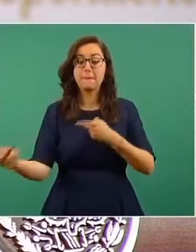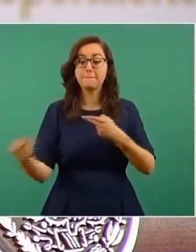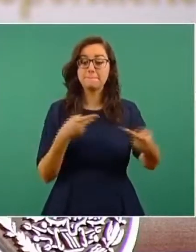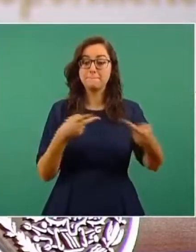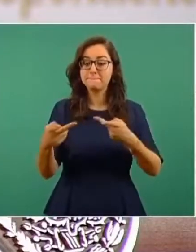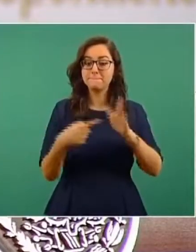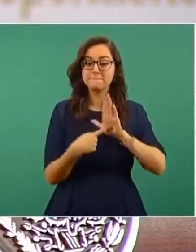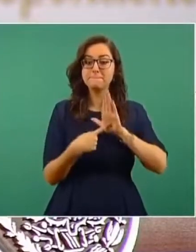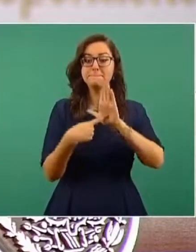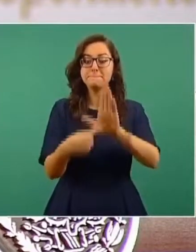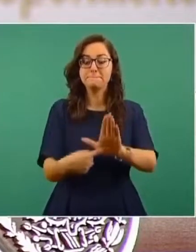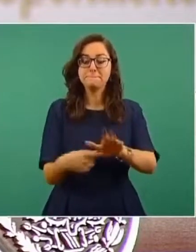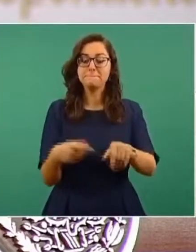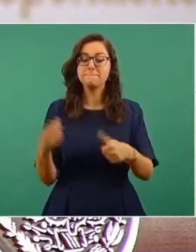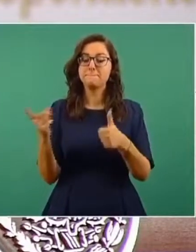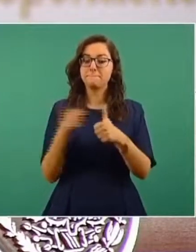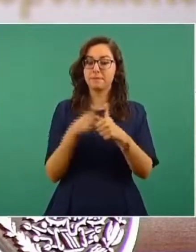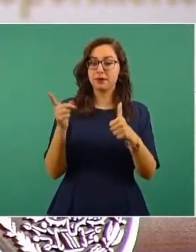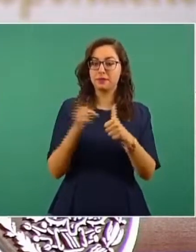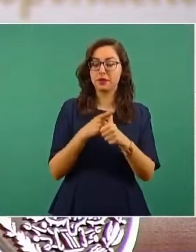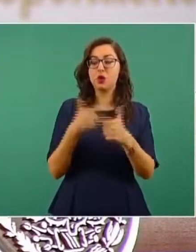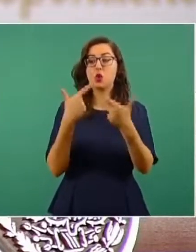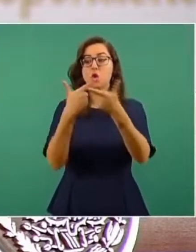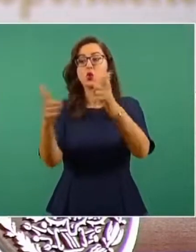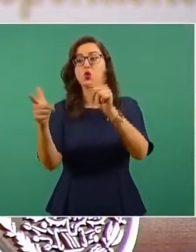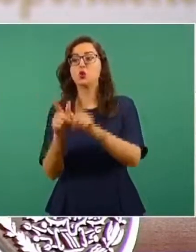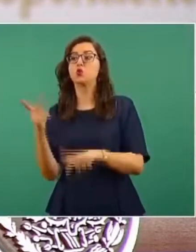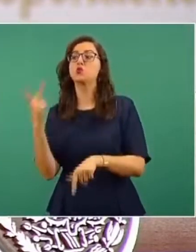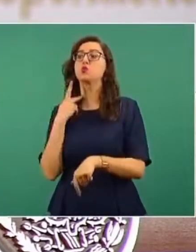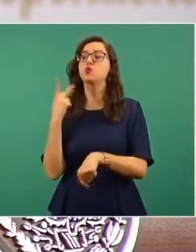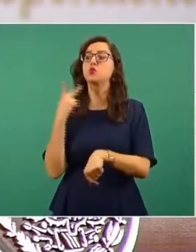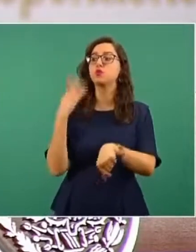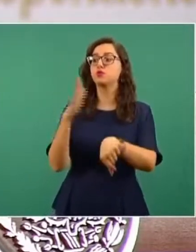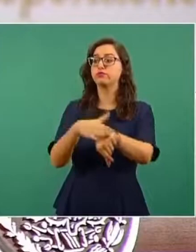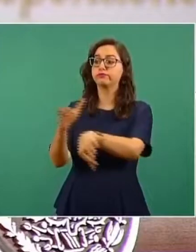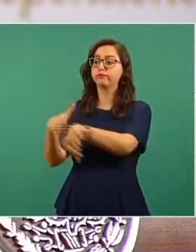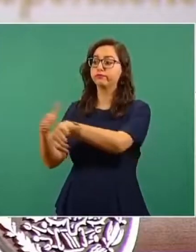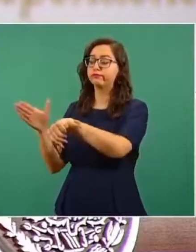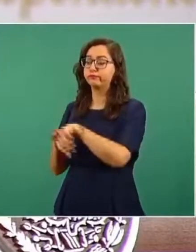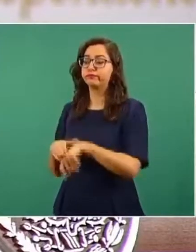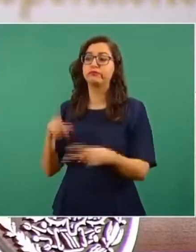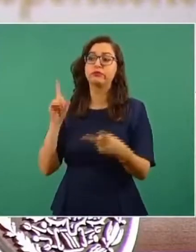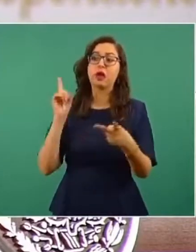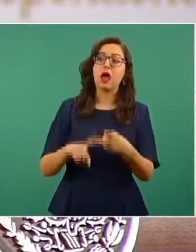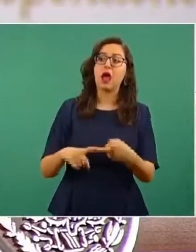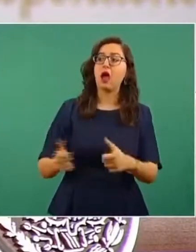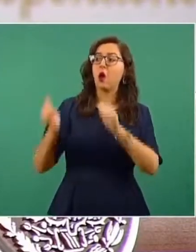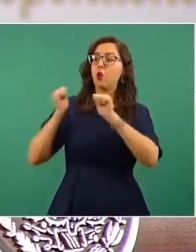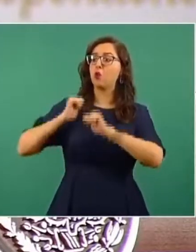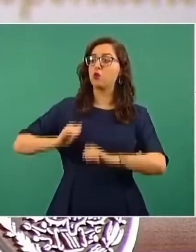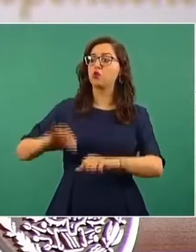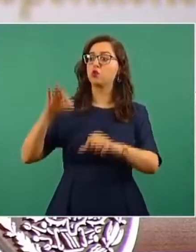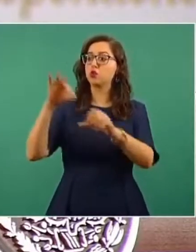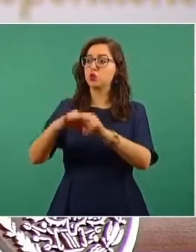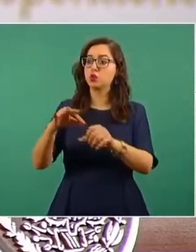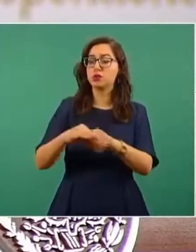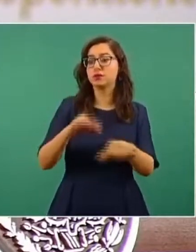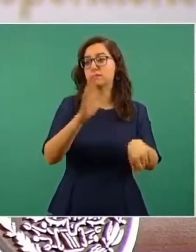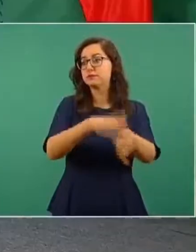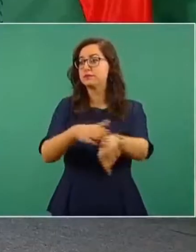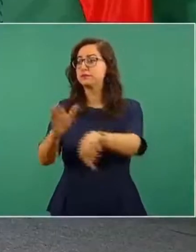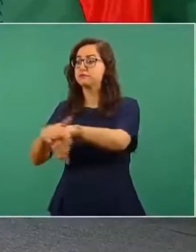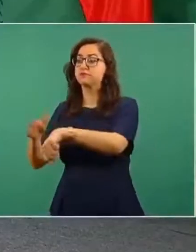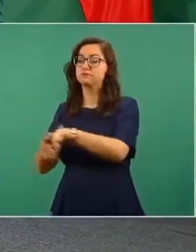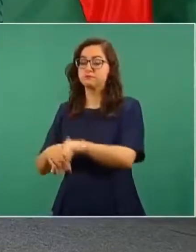hacer un llamado a partidos políticos y autoridades electorales y otro tipo de autoridades para que los